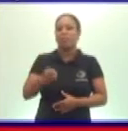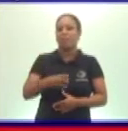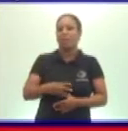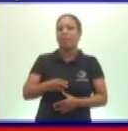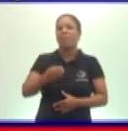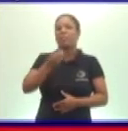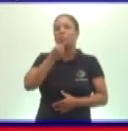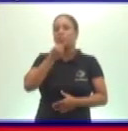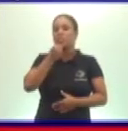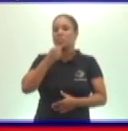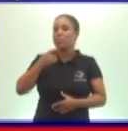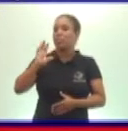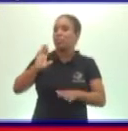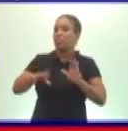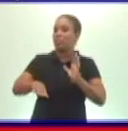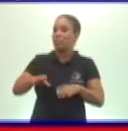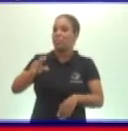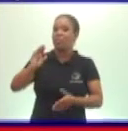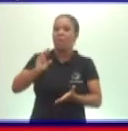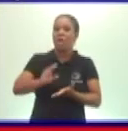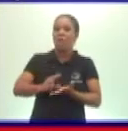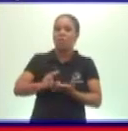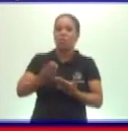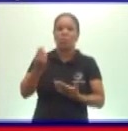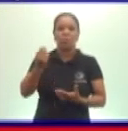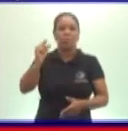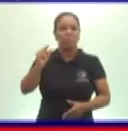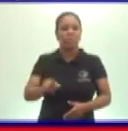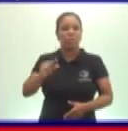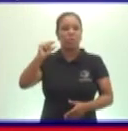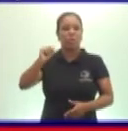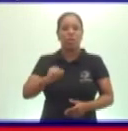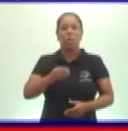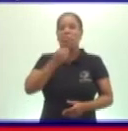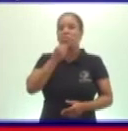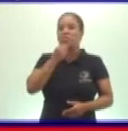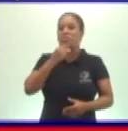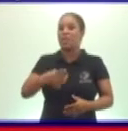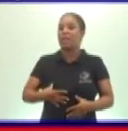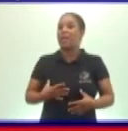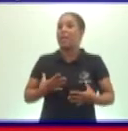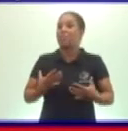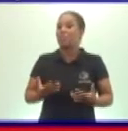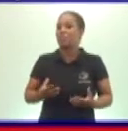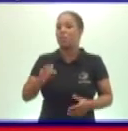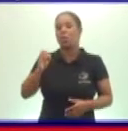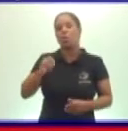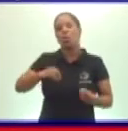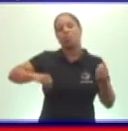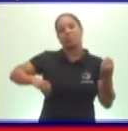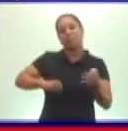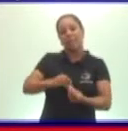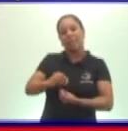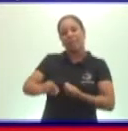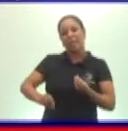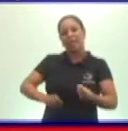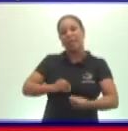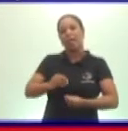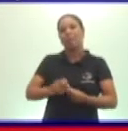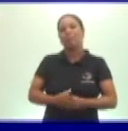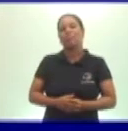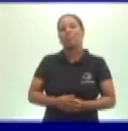según a grosso modo, que puede ser reaccionaria o reformista. Y eso es lo que está un